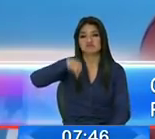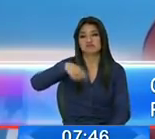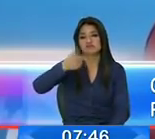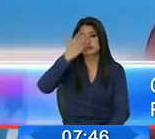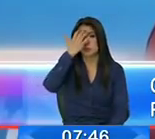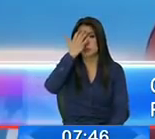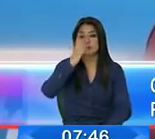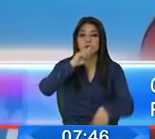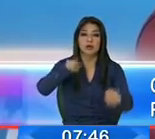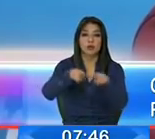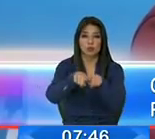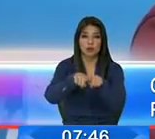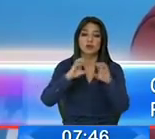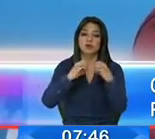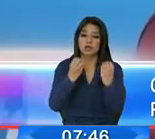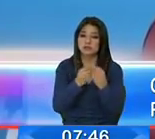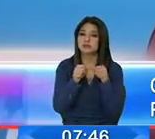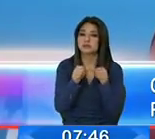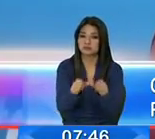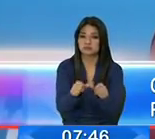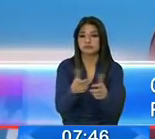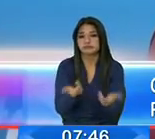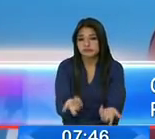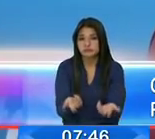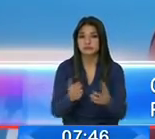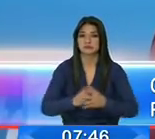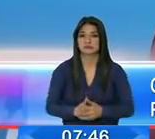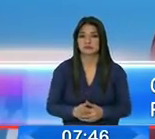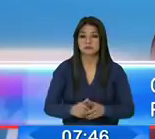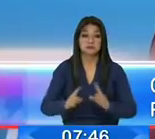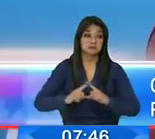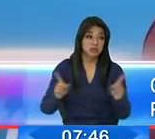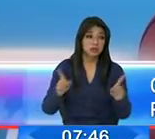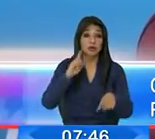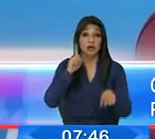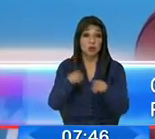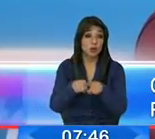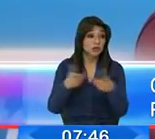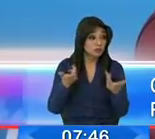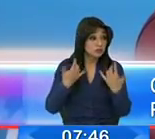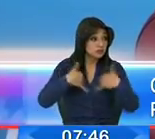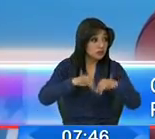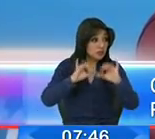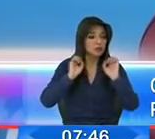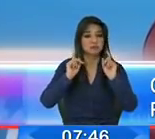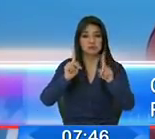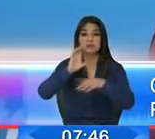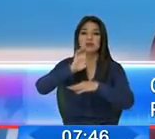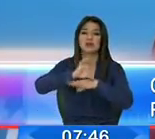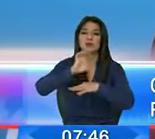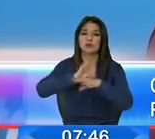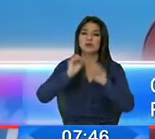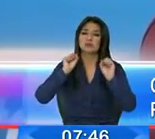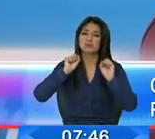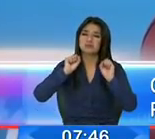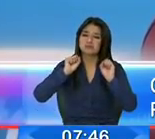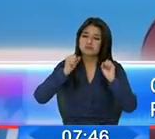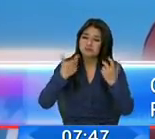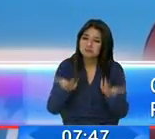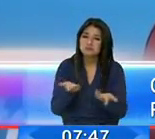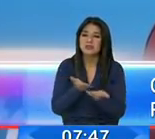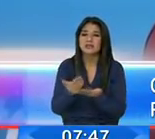el acuerdo con el fondo continúe y, por lo tanto, sin acuerdo con el fondo, el Ecuador tendría muy poco